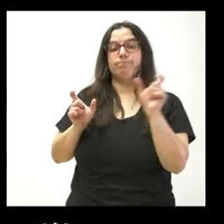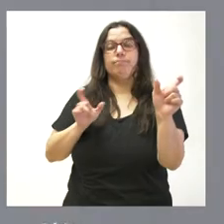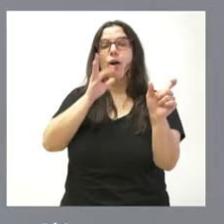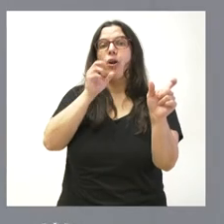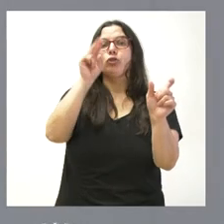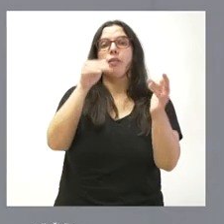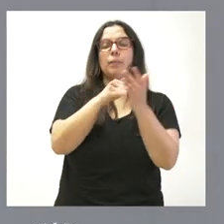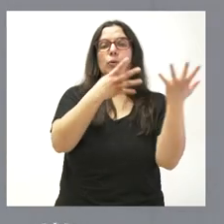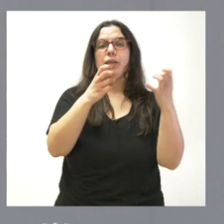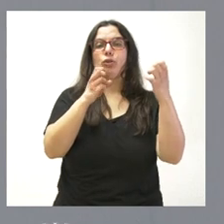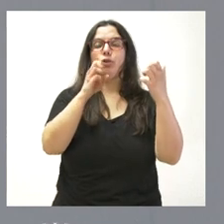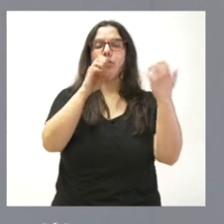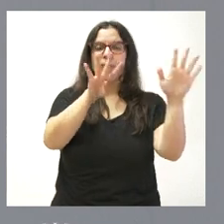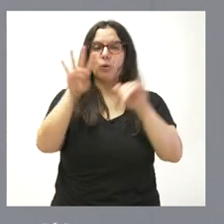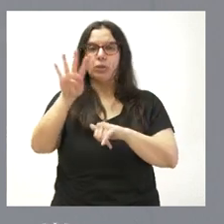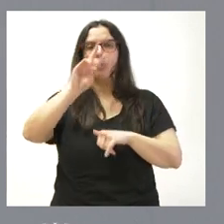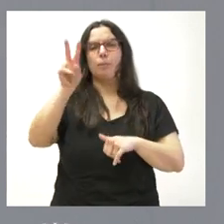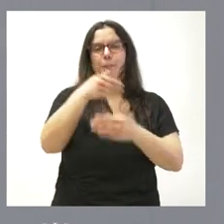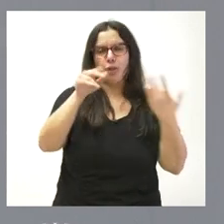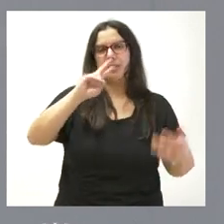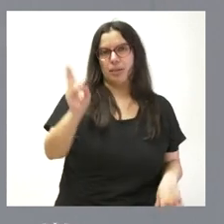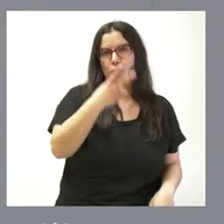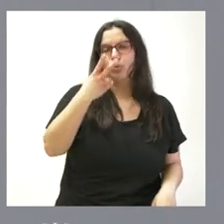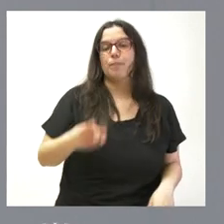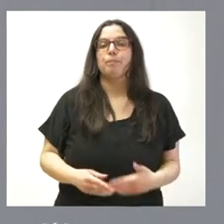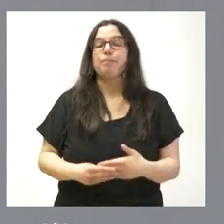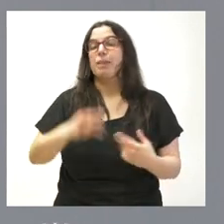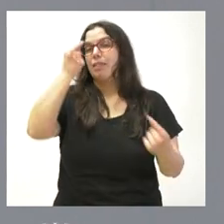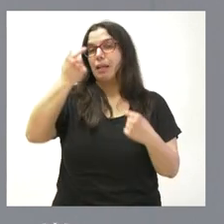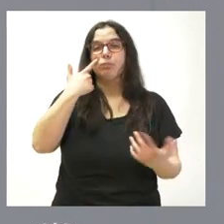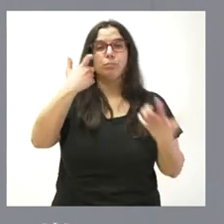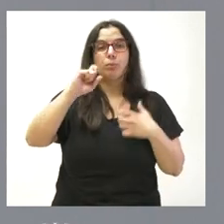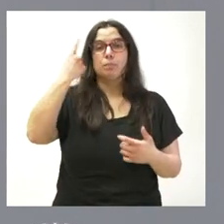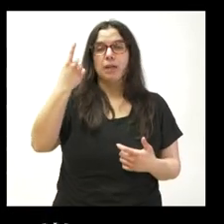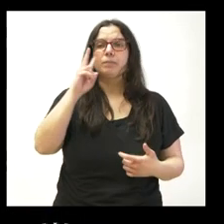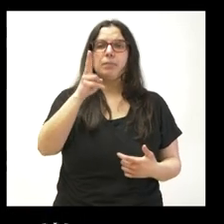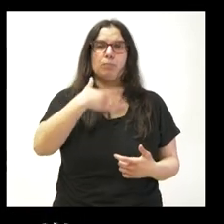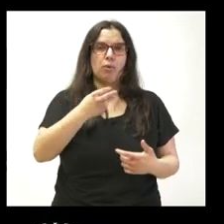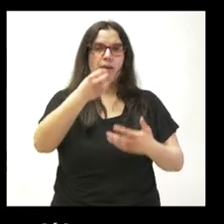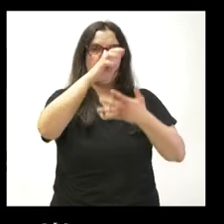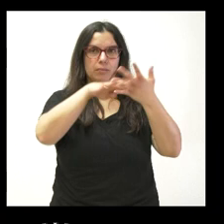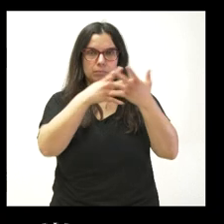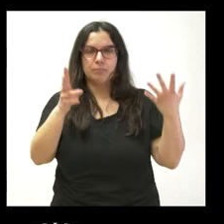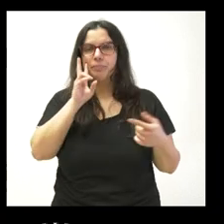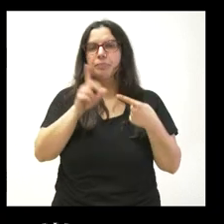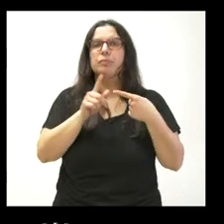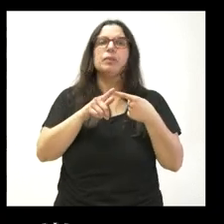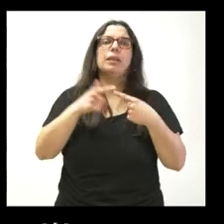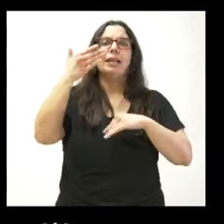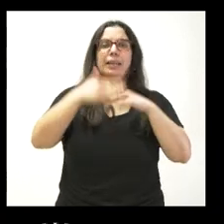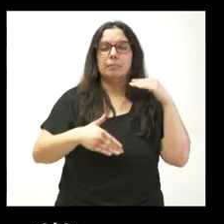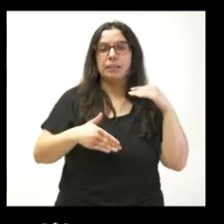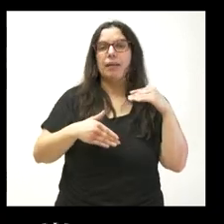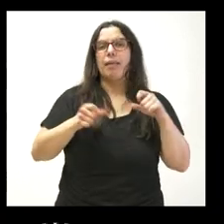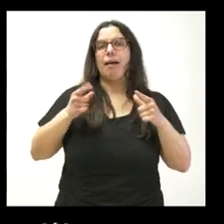12994 millones de euros las cifras más relevantes son las que ustedes tienen aquí límite de gasto no financiero